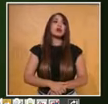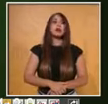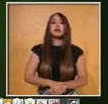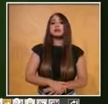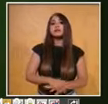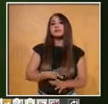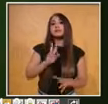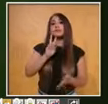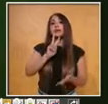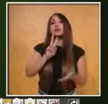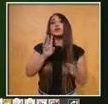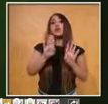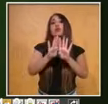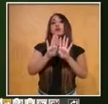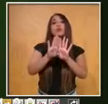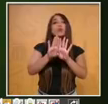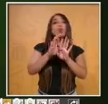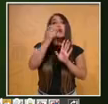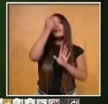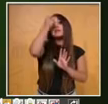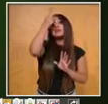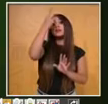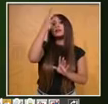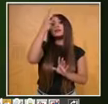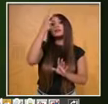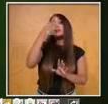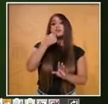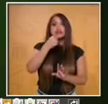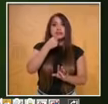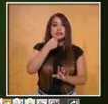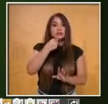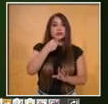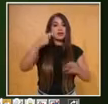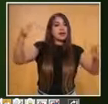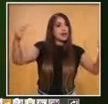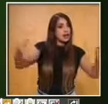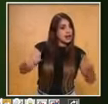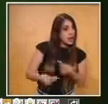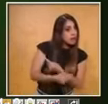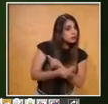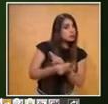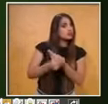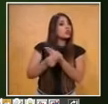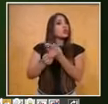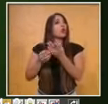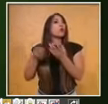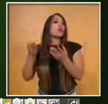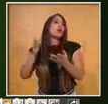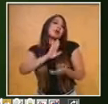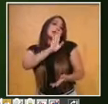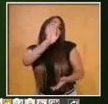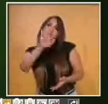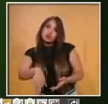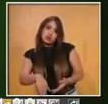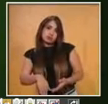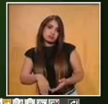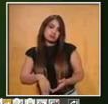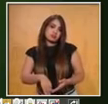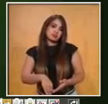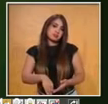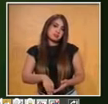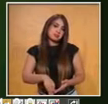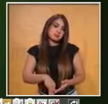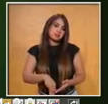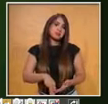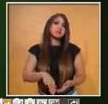utilizando. Nazco y muero sin cesar. Sigo no obstante existiendo. Y sin salir de mi